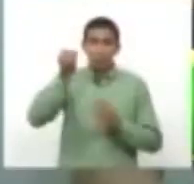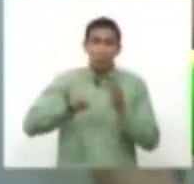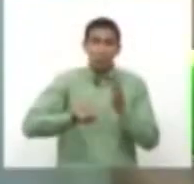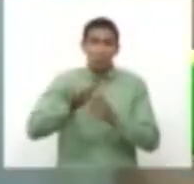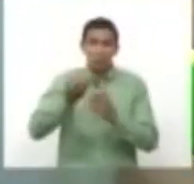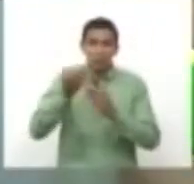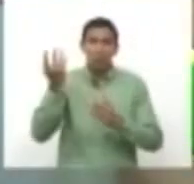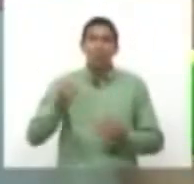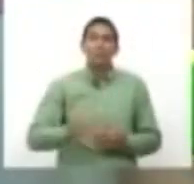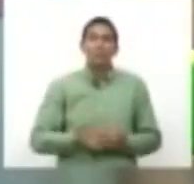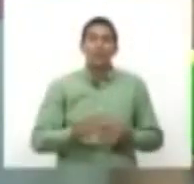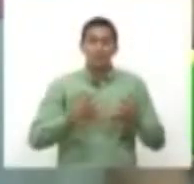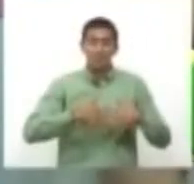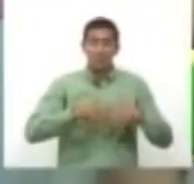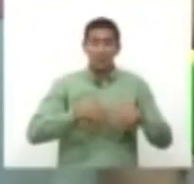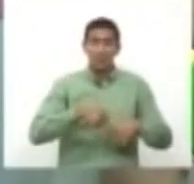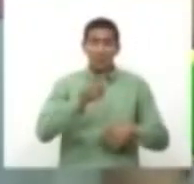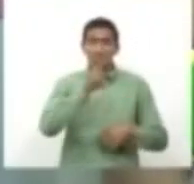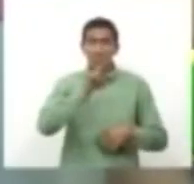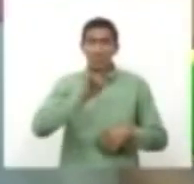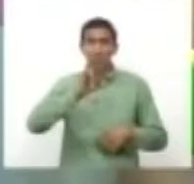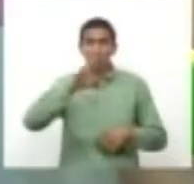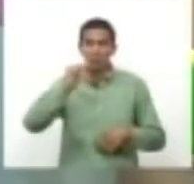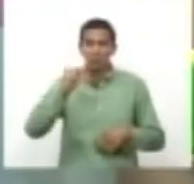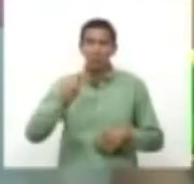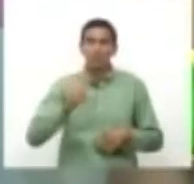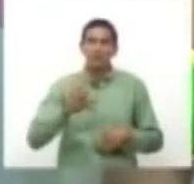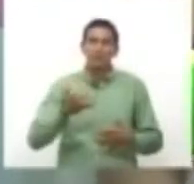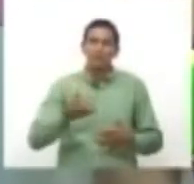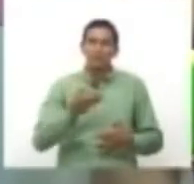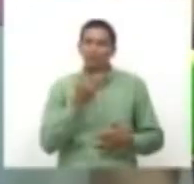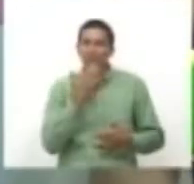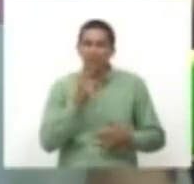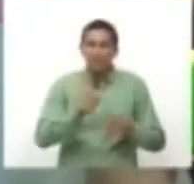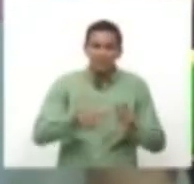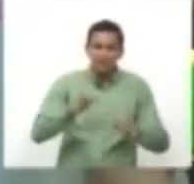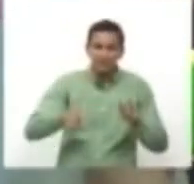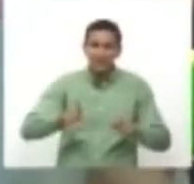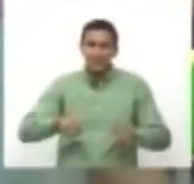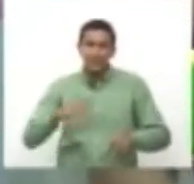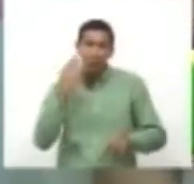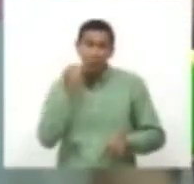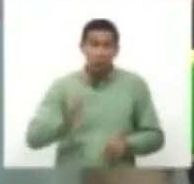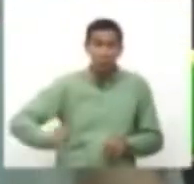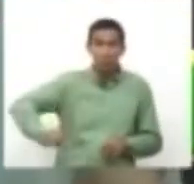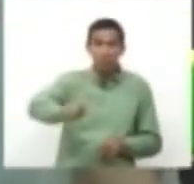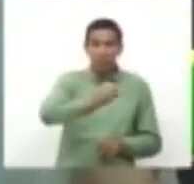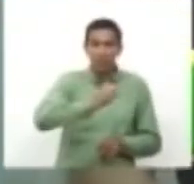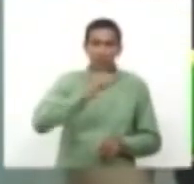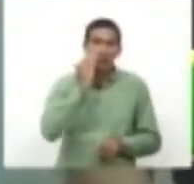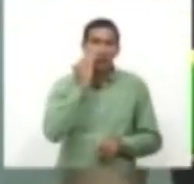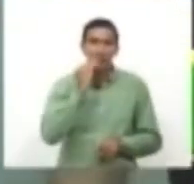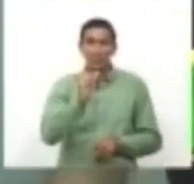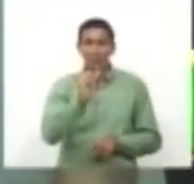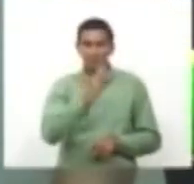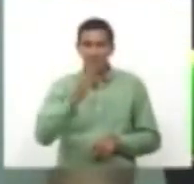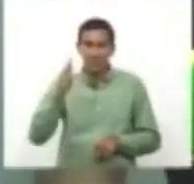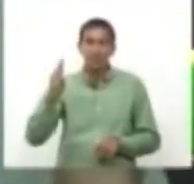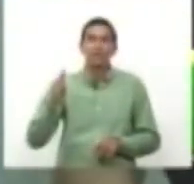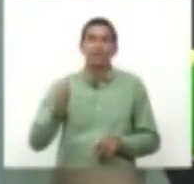una empresa innovadora que quiere satisfacer todas las necesidades de las mujeres barranquilleras,